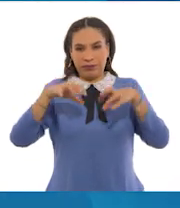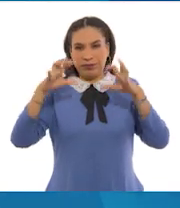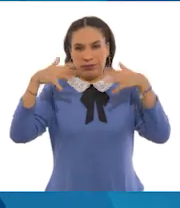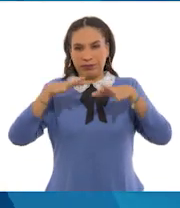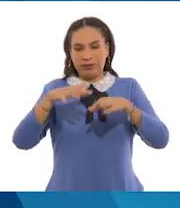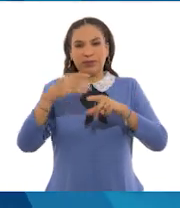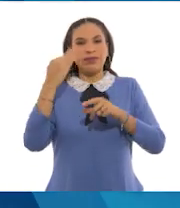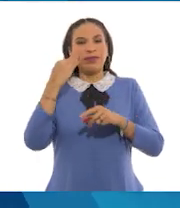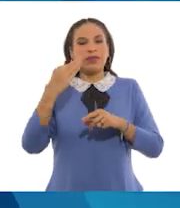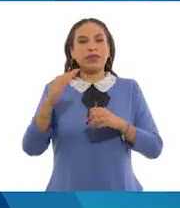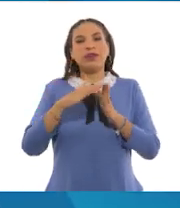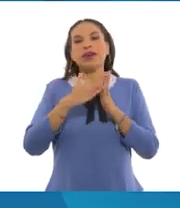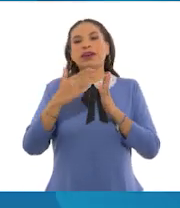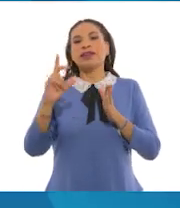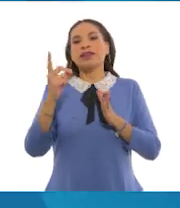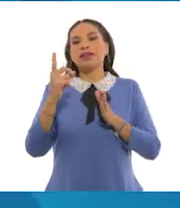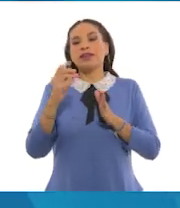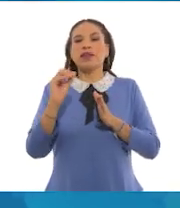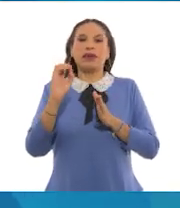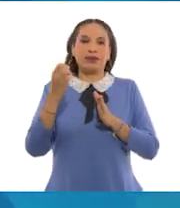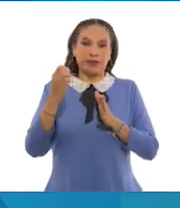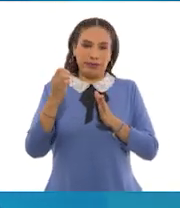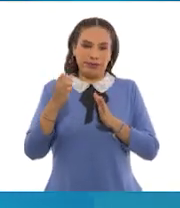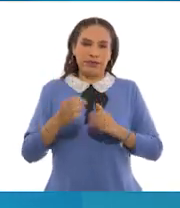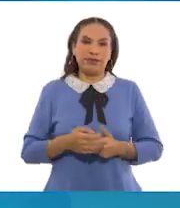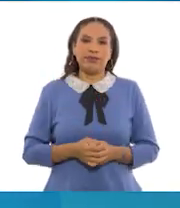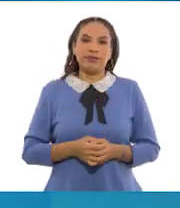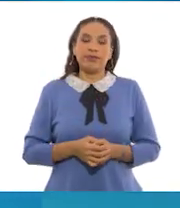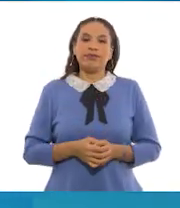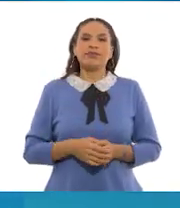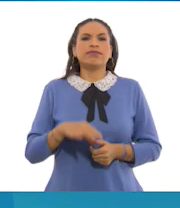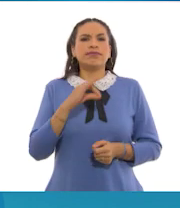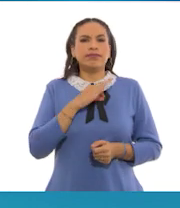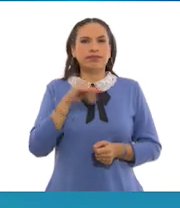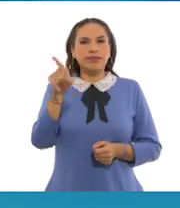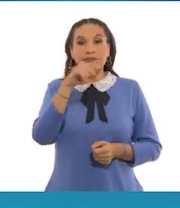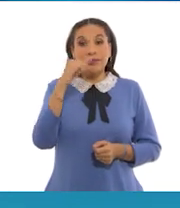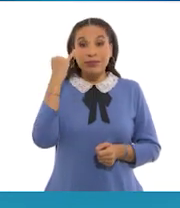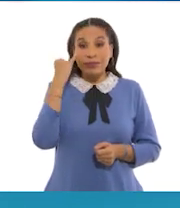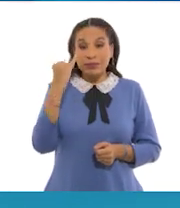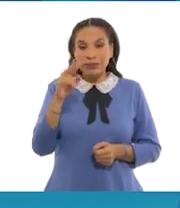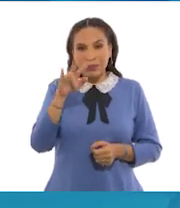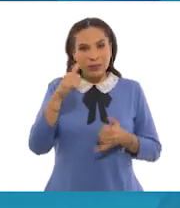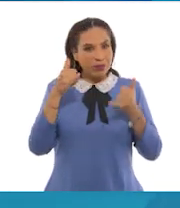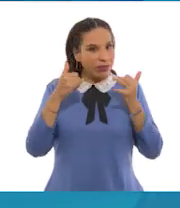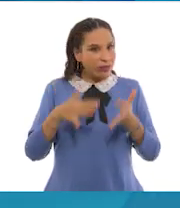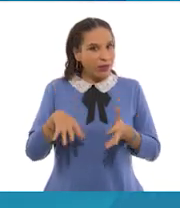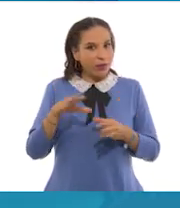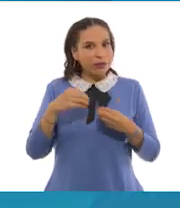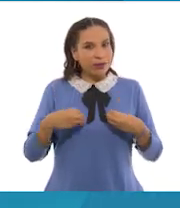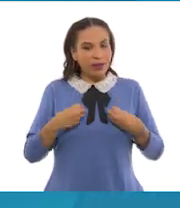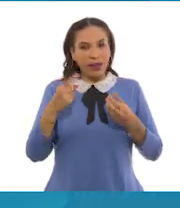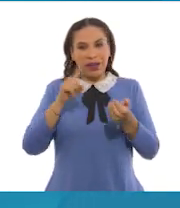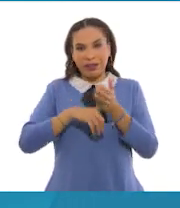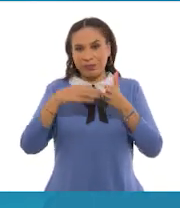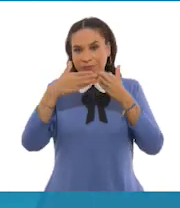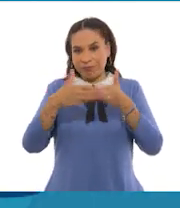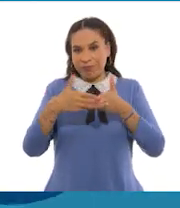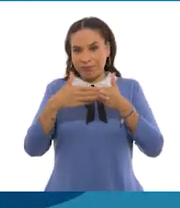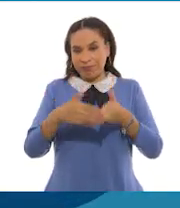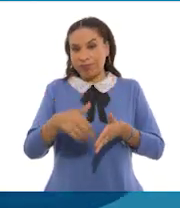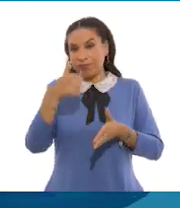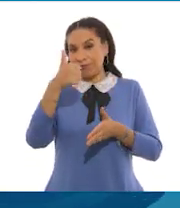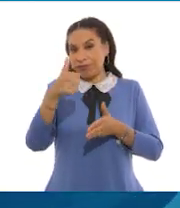y duraba hasta diciembre o enero. ¿Se pueden imaginar lo pesado que era vivir en un barco